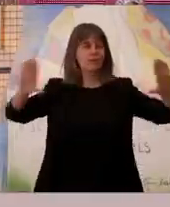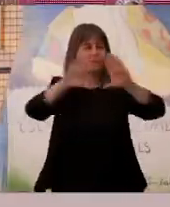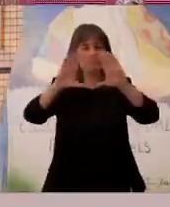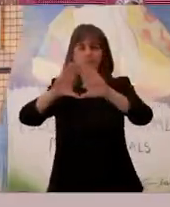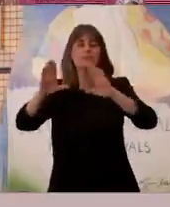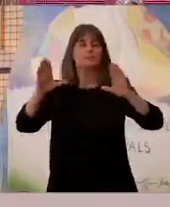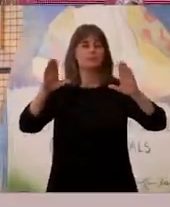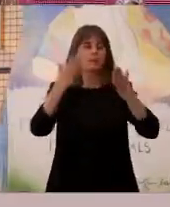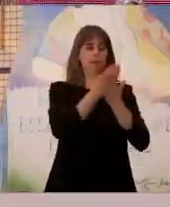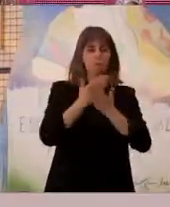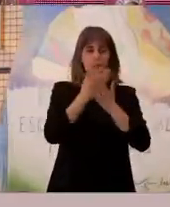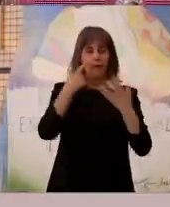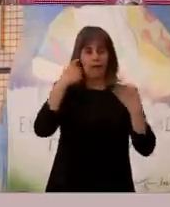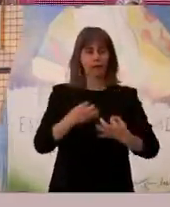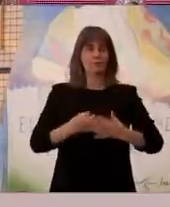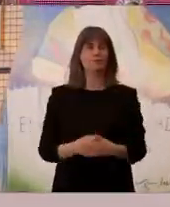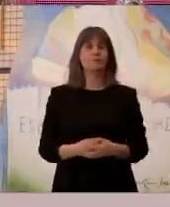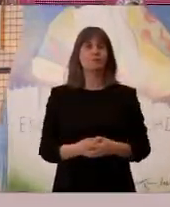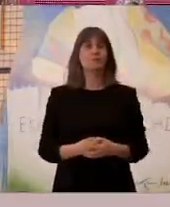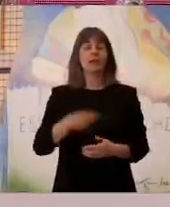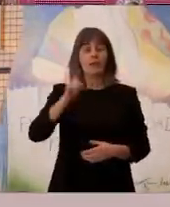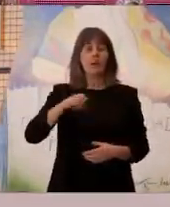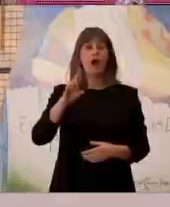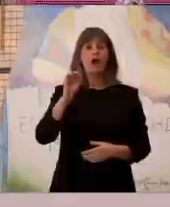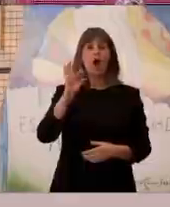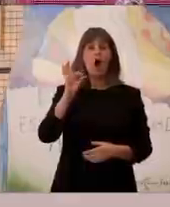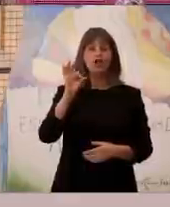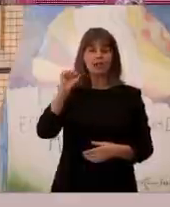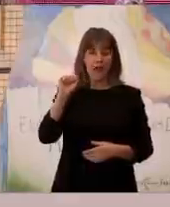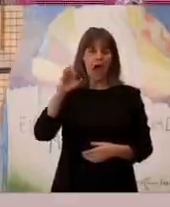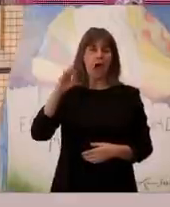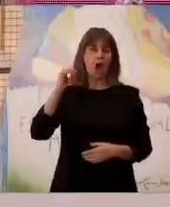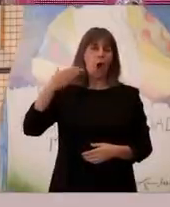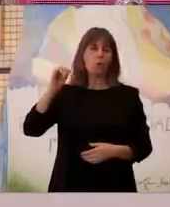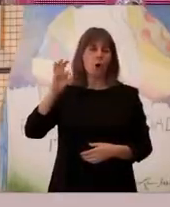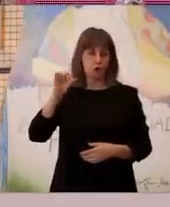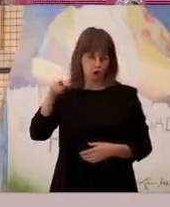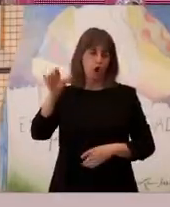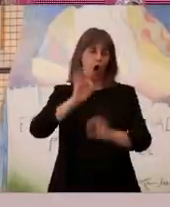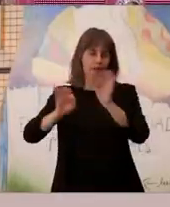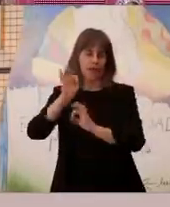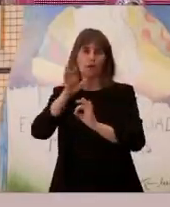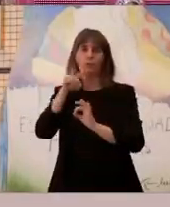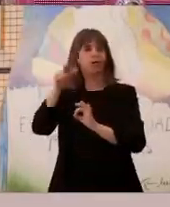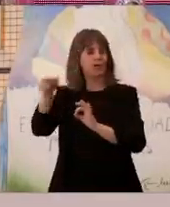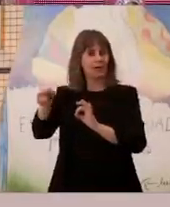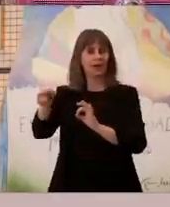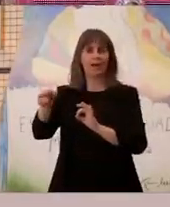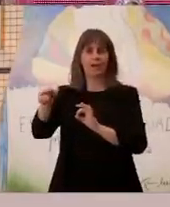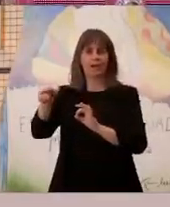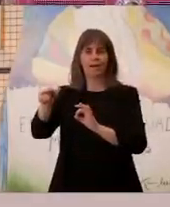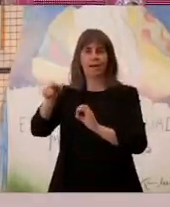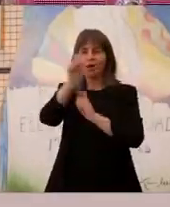estudios era realidad También a Rosa cobos a organizadora como siempre porteratinado en esas 15